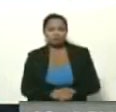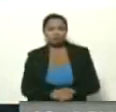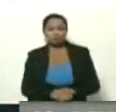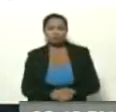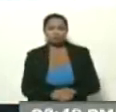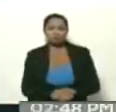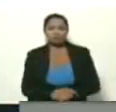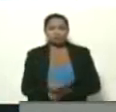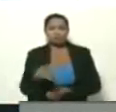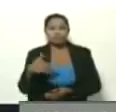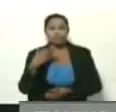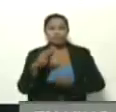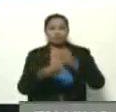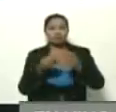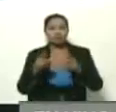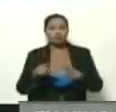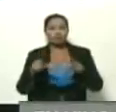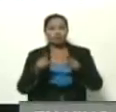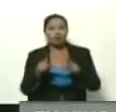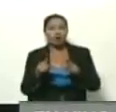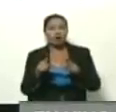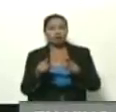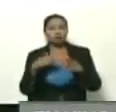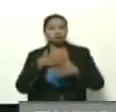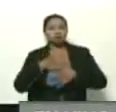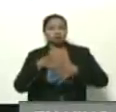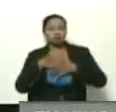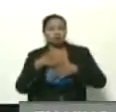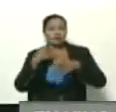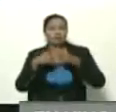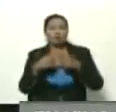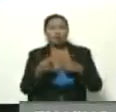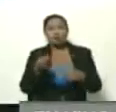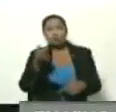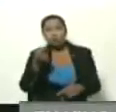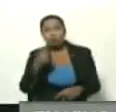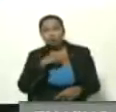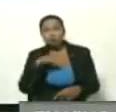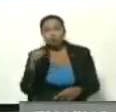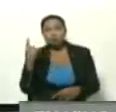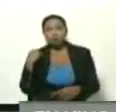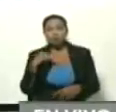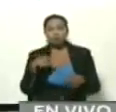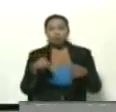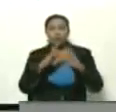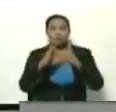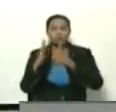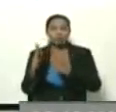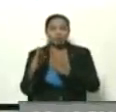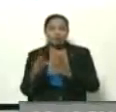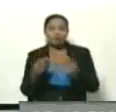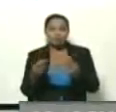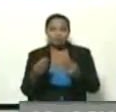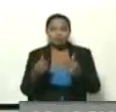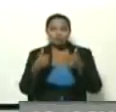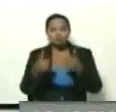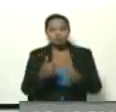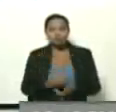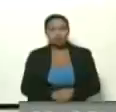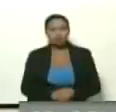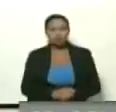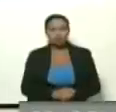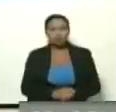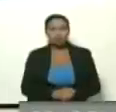Pudiera ser un lugar común, pero lo poco que tengamos debemos administrarlo eficientemente, más